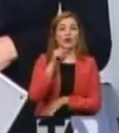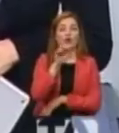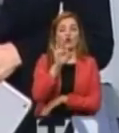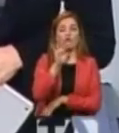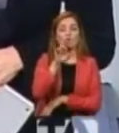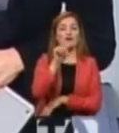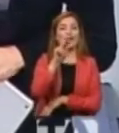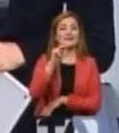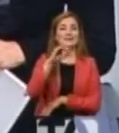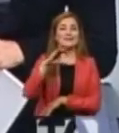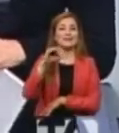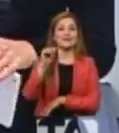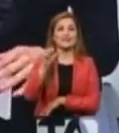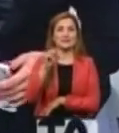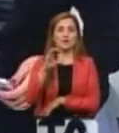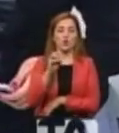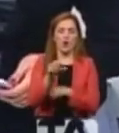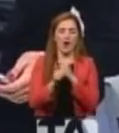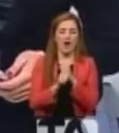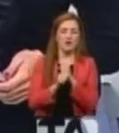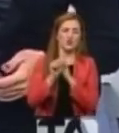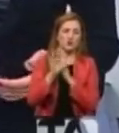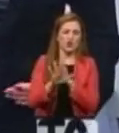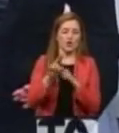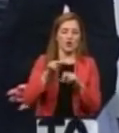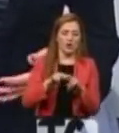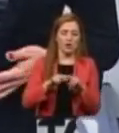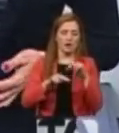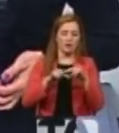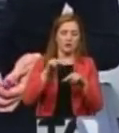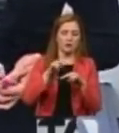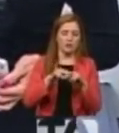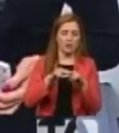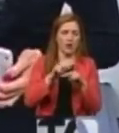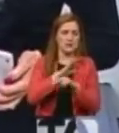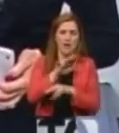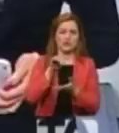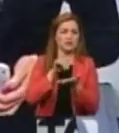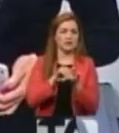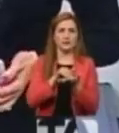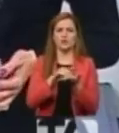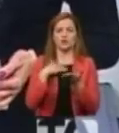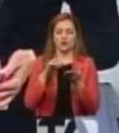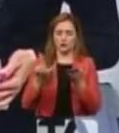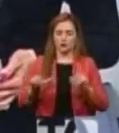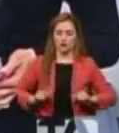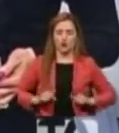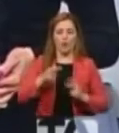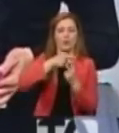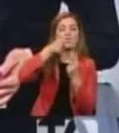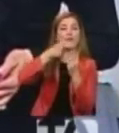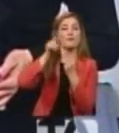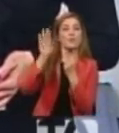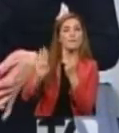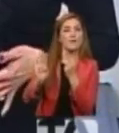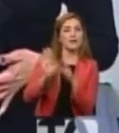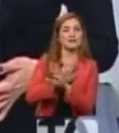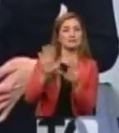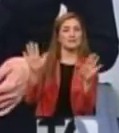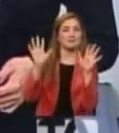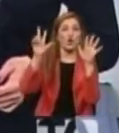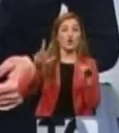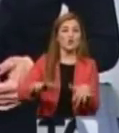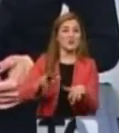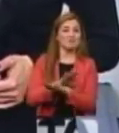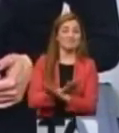de Onsolet, tras 5 años de construcción, se terminó el subcentro de salud tipo B. Sin embargo, tras 8 meses de culminada